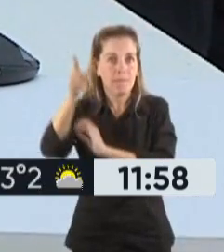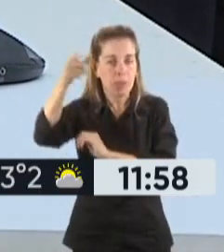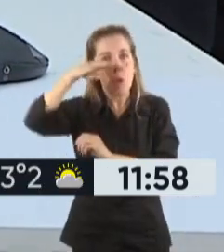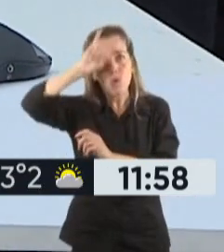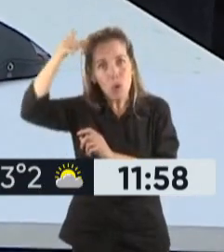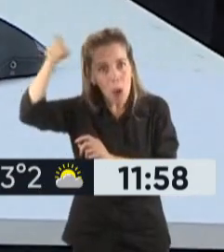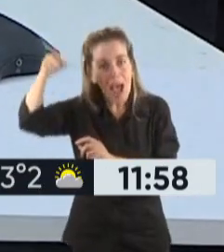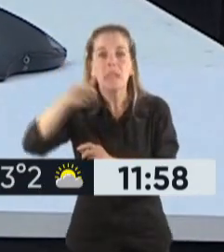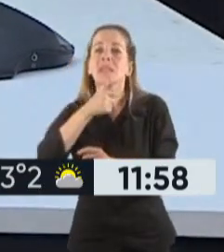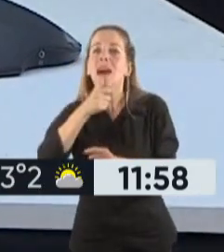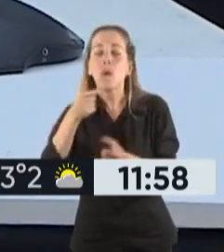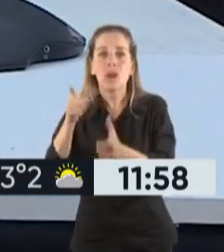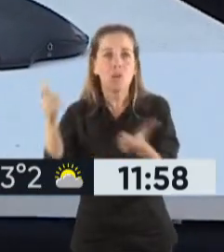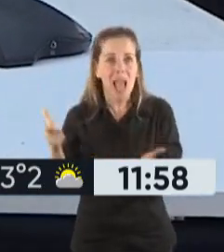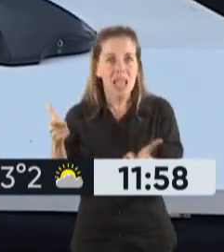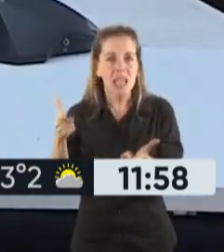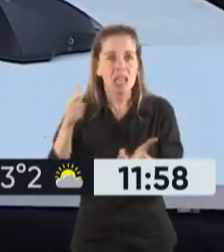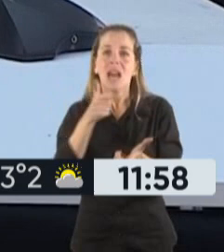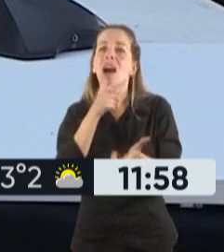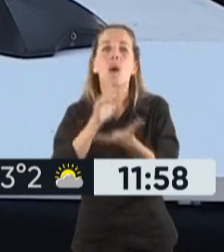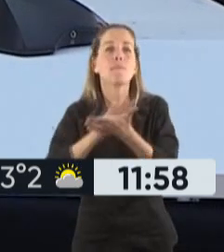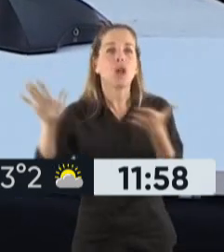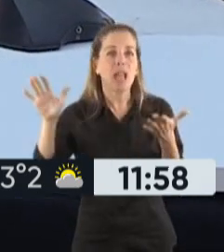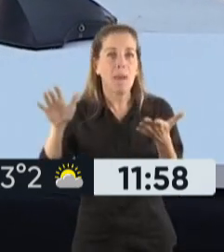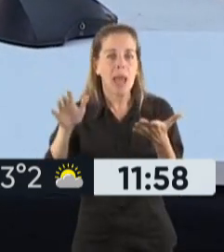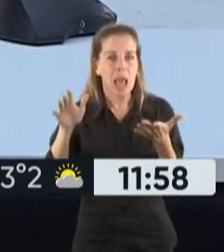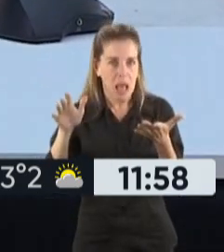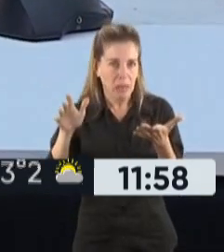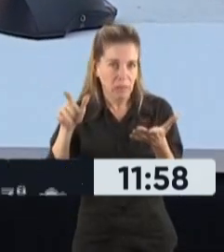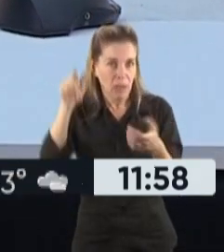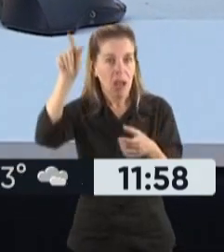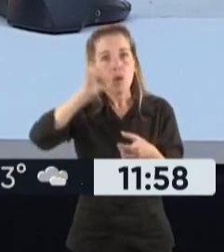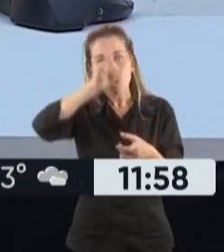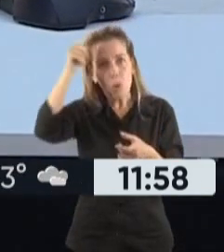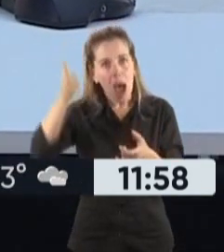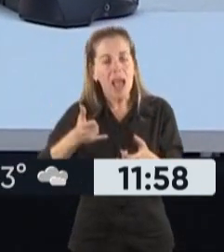de brindar agua potable. Y el agua que ofrecen es agua